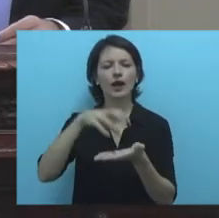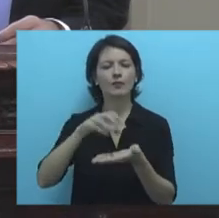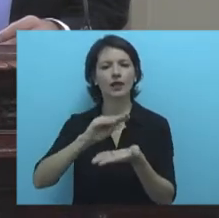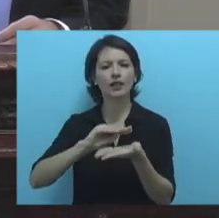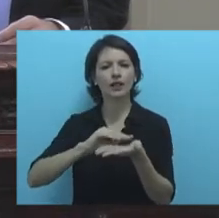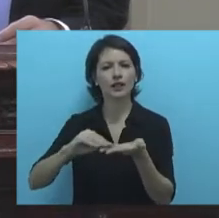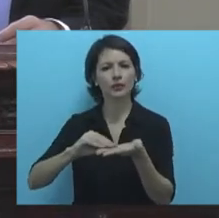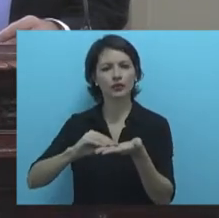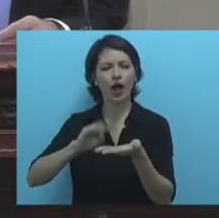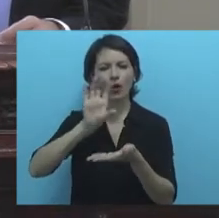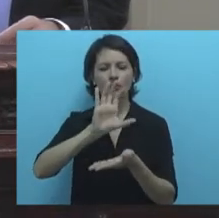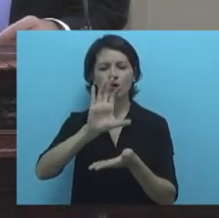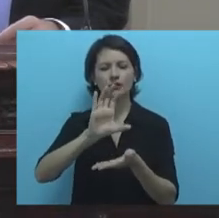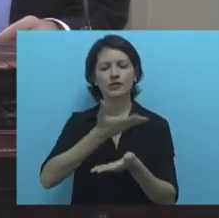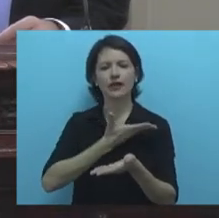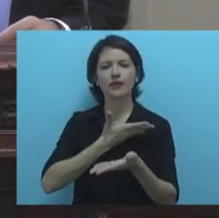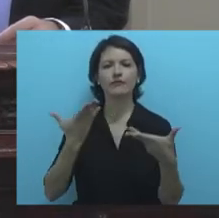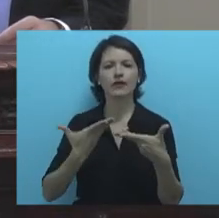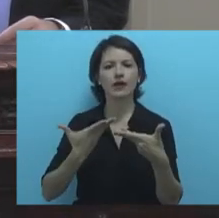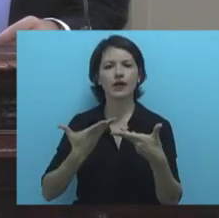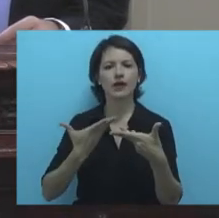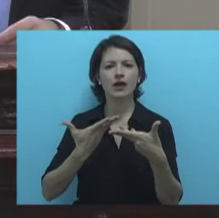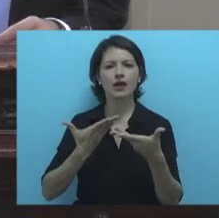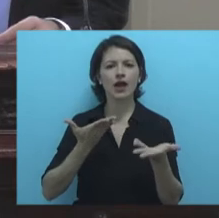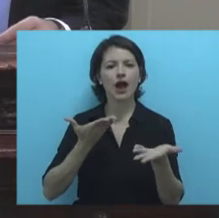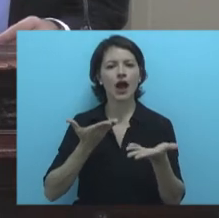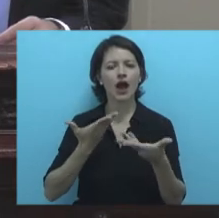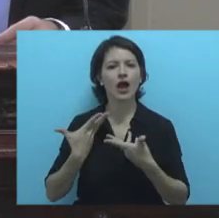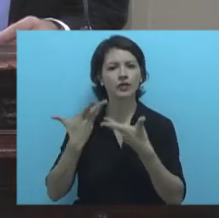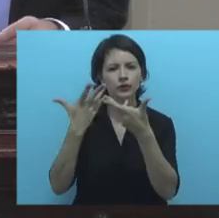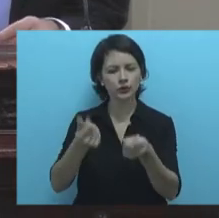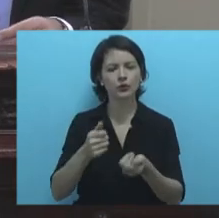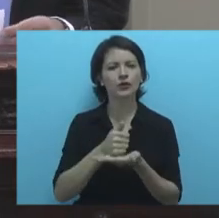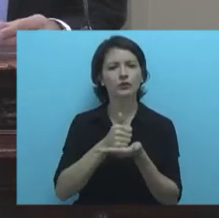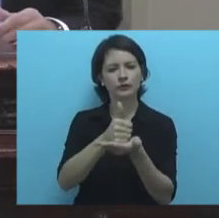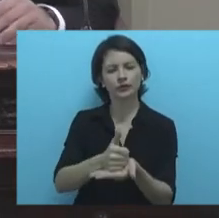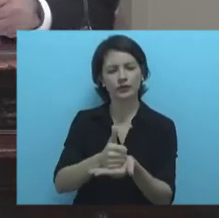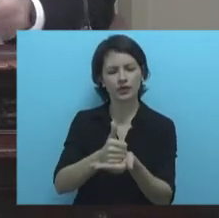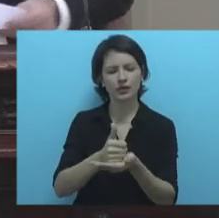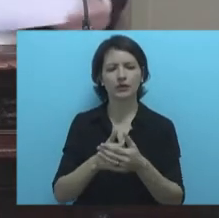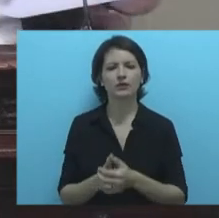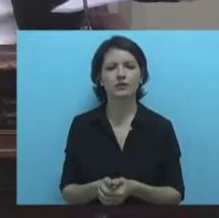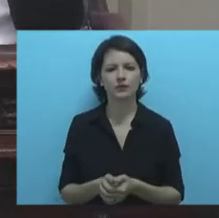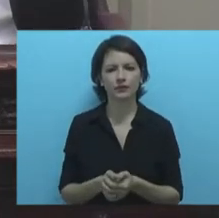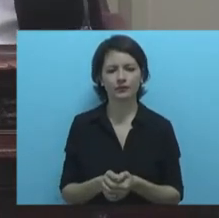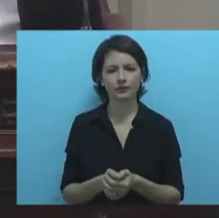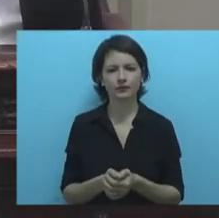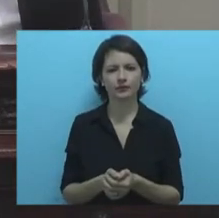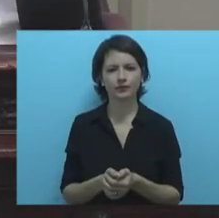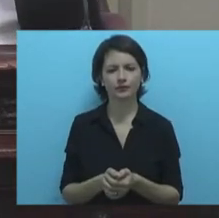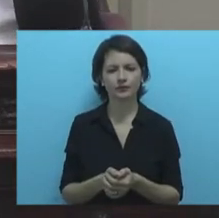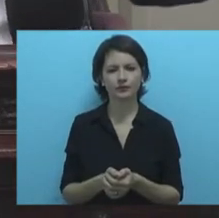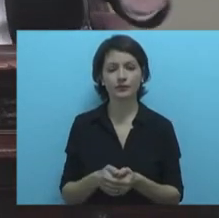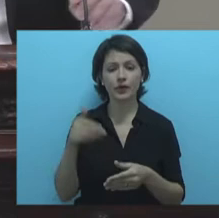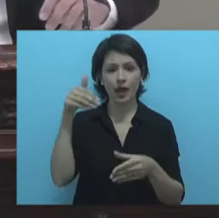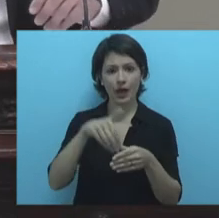provincia resuelve otorgar las ayudas sociales según los anexos 1 2 y 3 la consideración al tratamiento